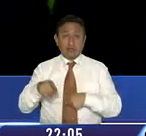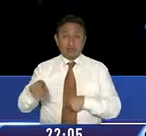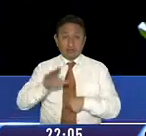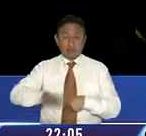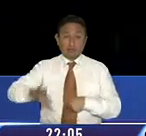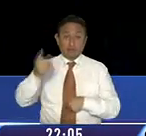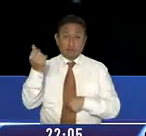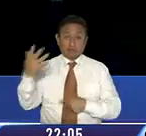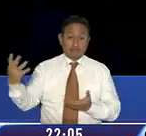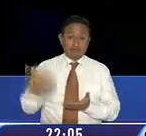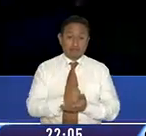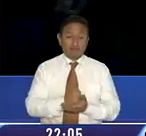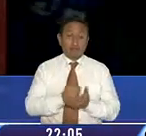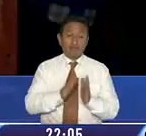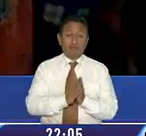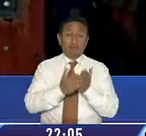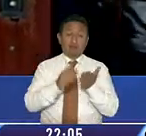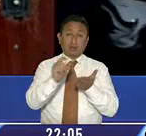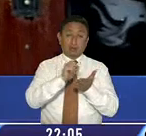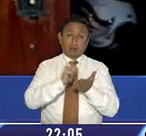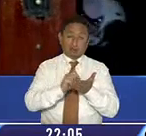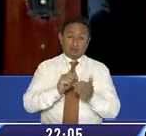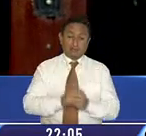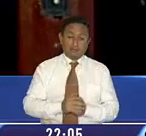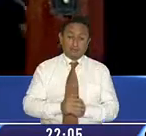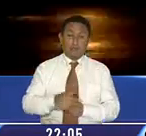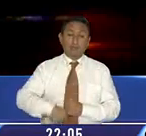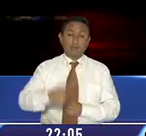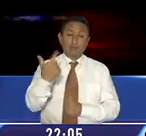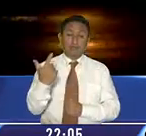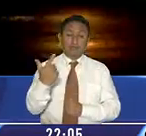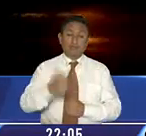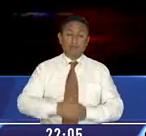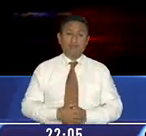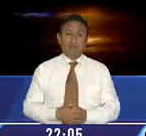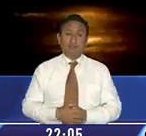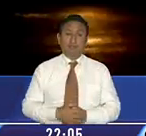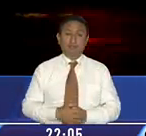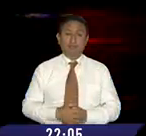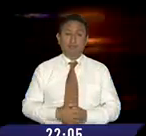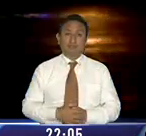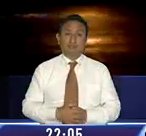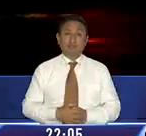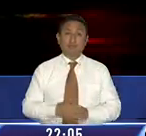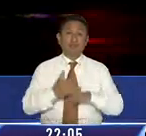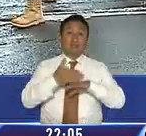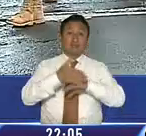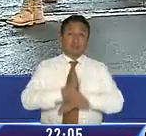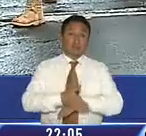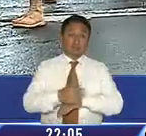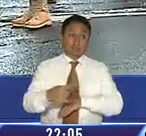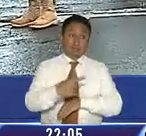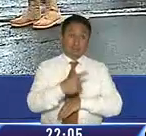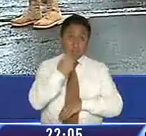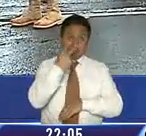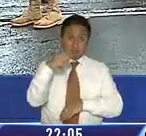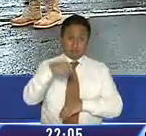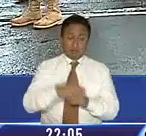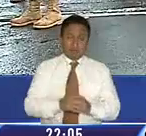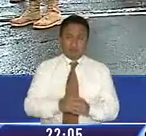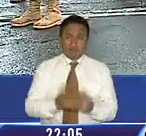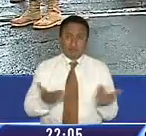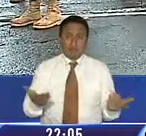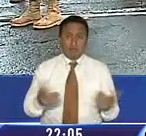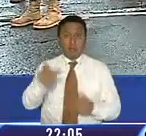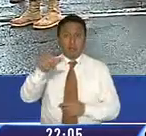decomisó dinero, una libreta de apuntes y un arma de fuego. Pocos días después de este incidente en el que no